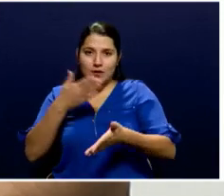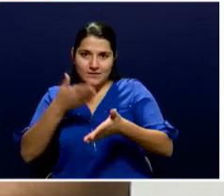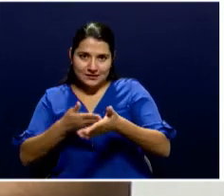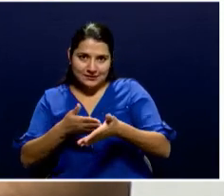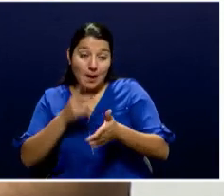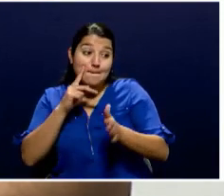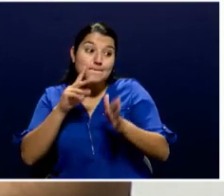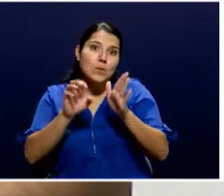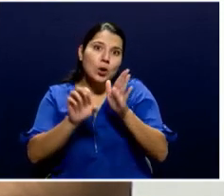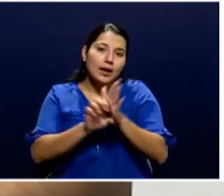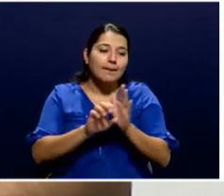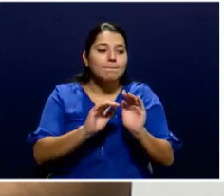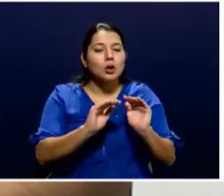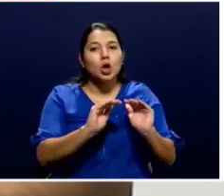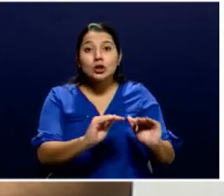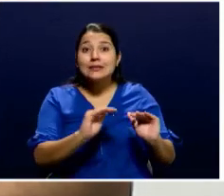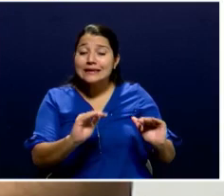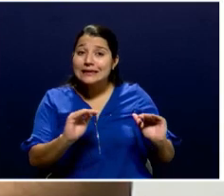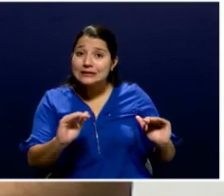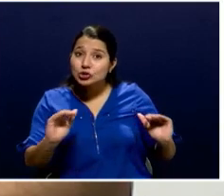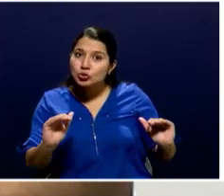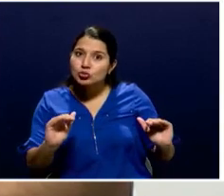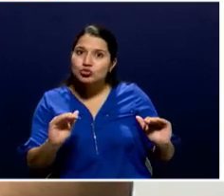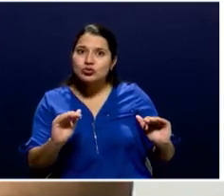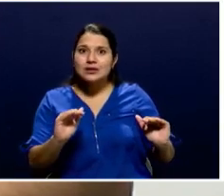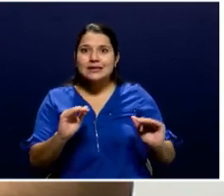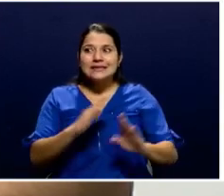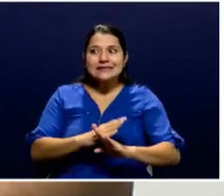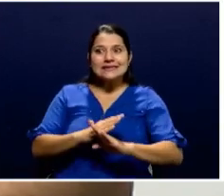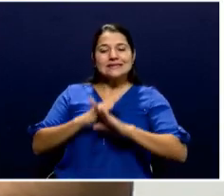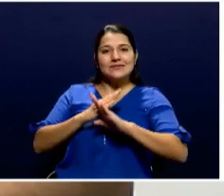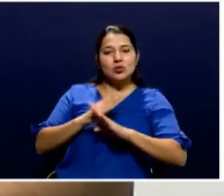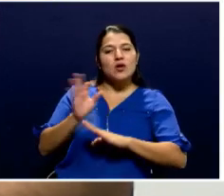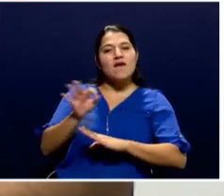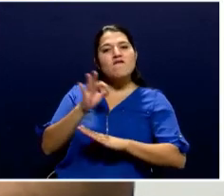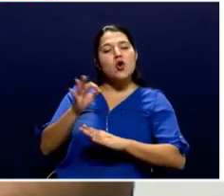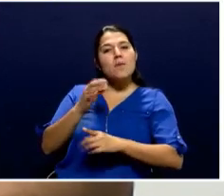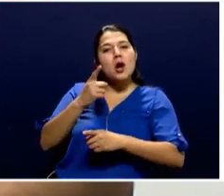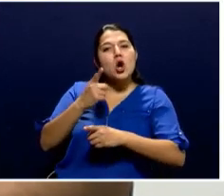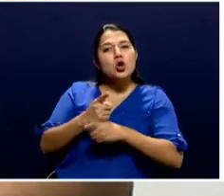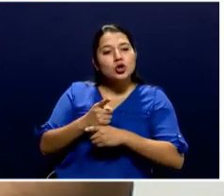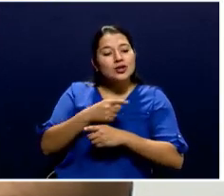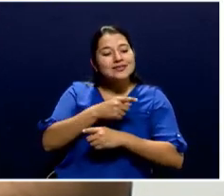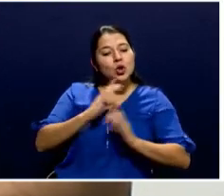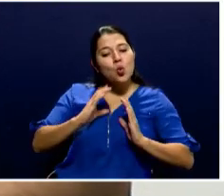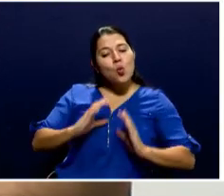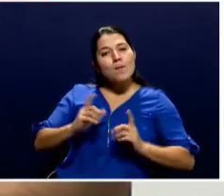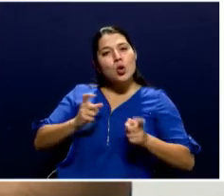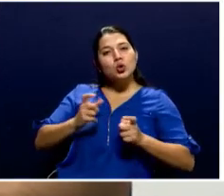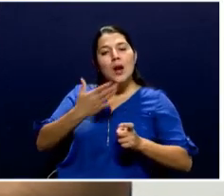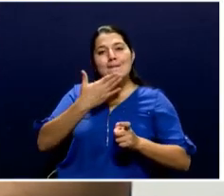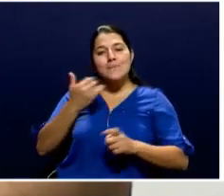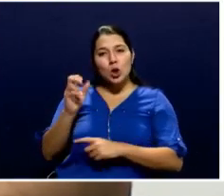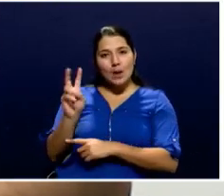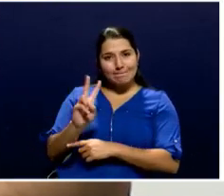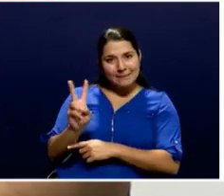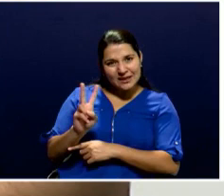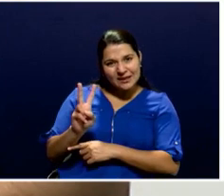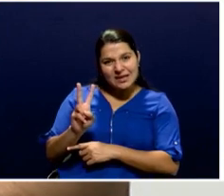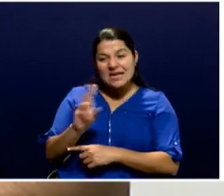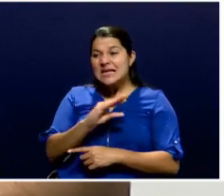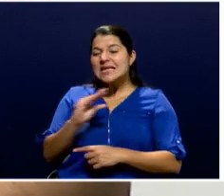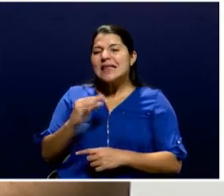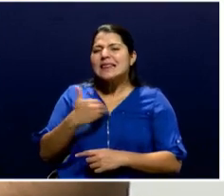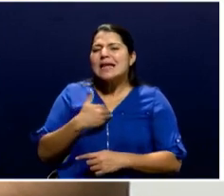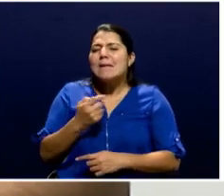van a responder de una forma muy apropiada, controlan el virus rápidamente y tienen poca